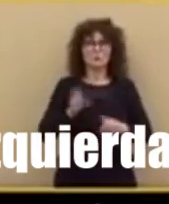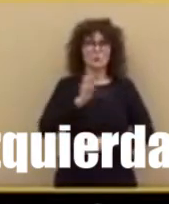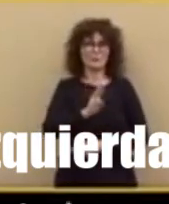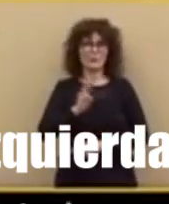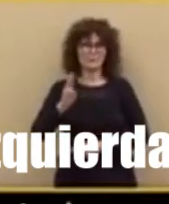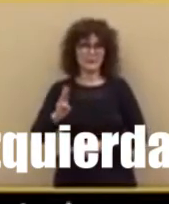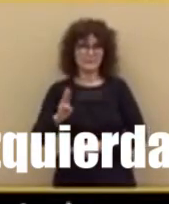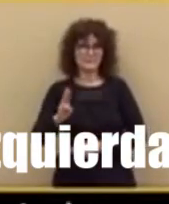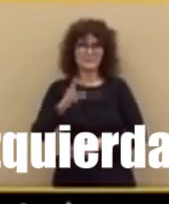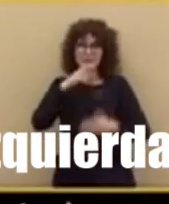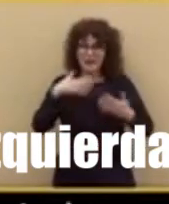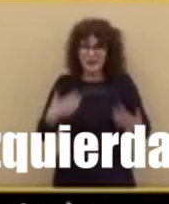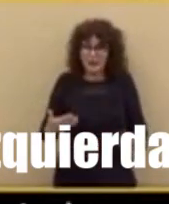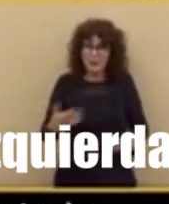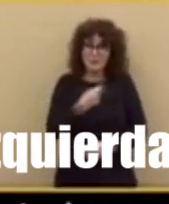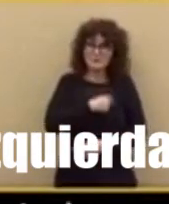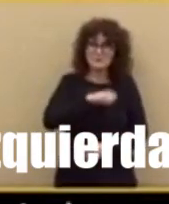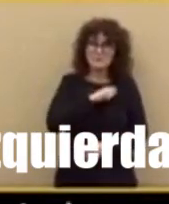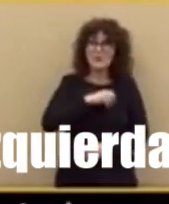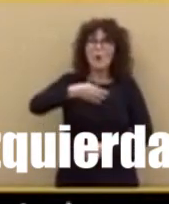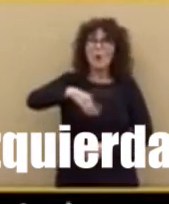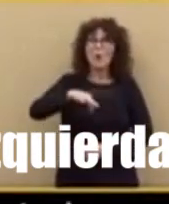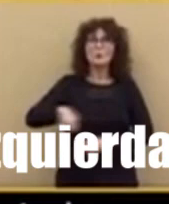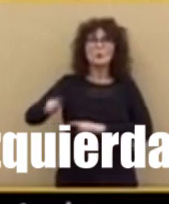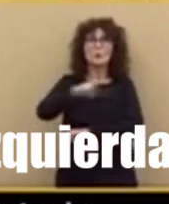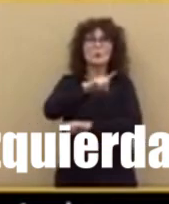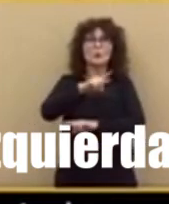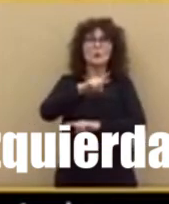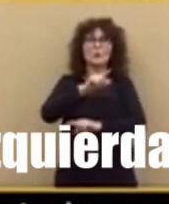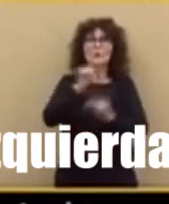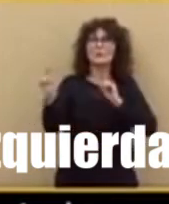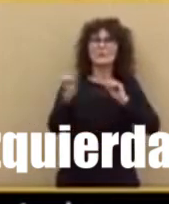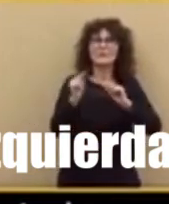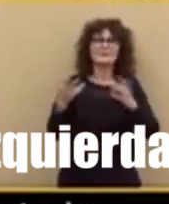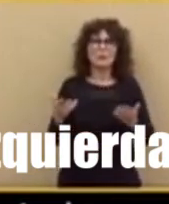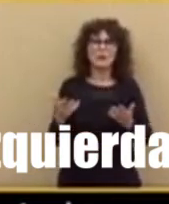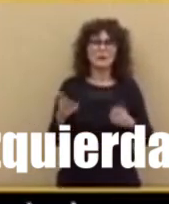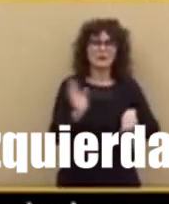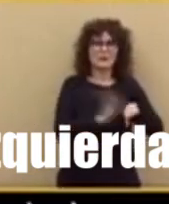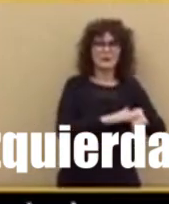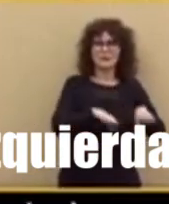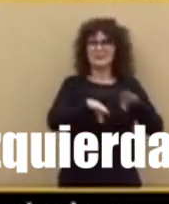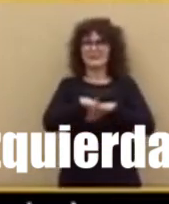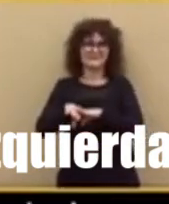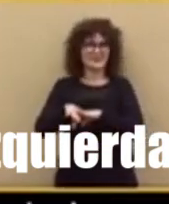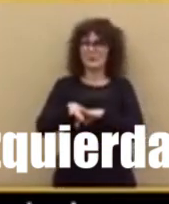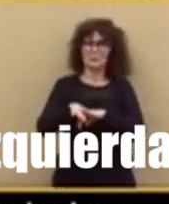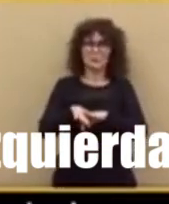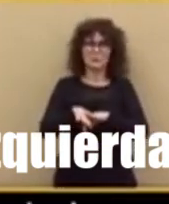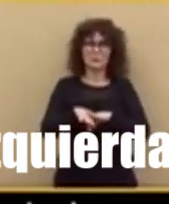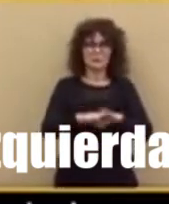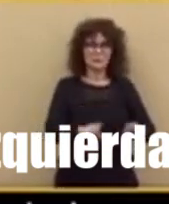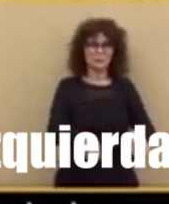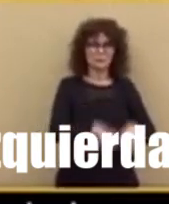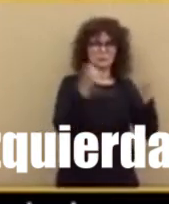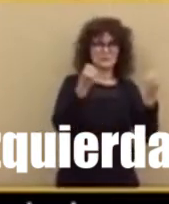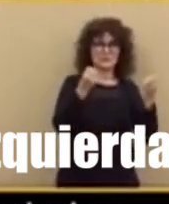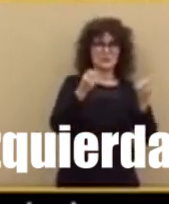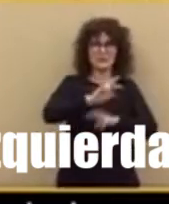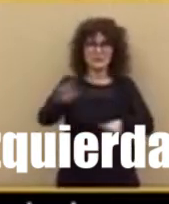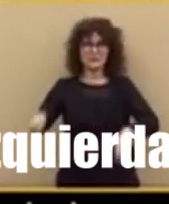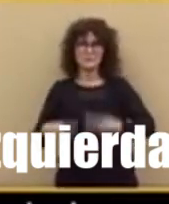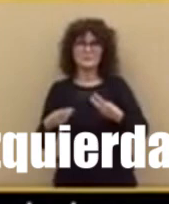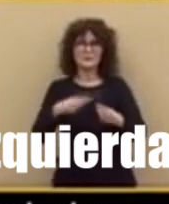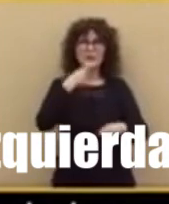España hoy no es entre izquierda y derecha. Es entre rupturistas y reformistas, entre populistas